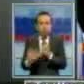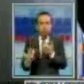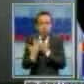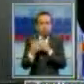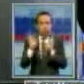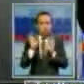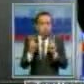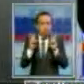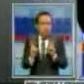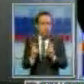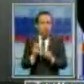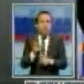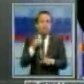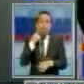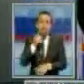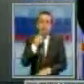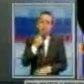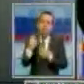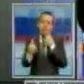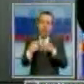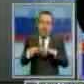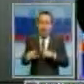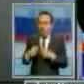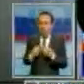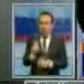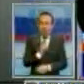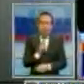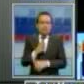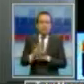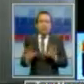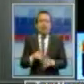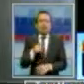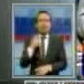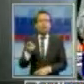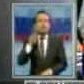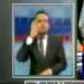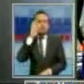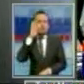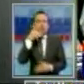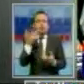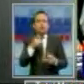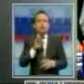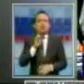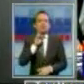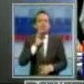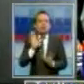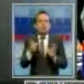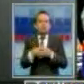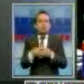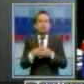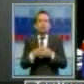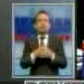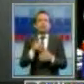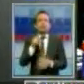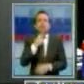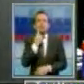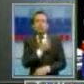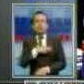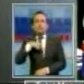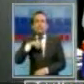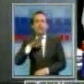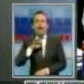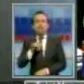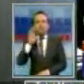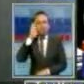bien, pero preguntémosle a la gente, no hagamos los acuerdos entre dos personas. Michelle Bachelet es la presidenta electa y ahora tiene que definir un gabinete. Pablo Saladino, ese gabinete de